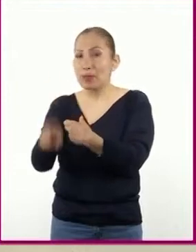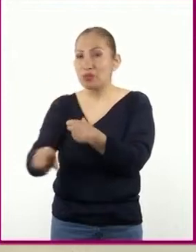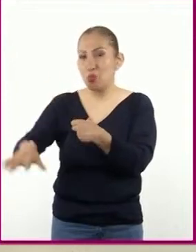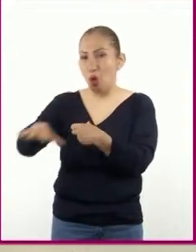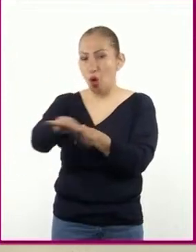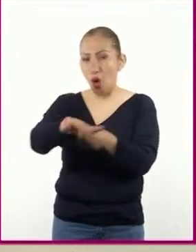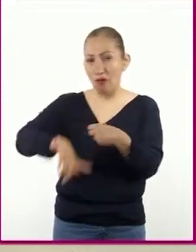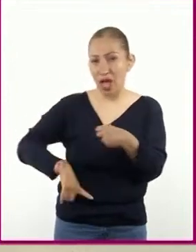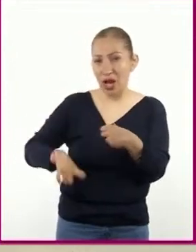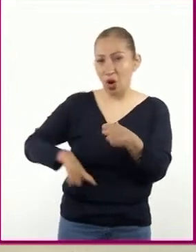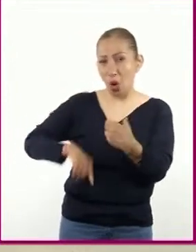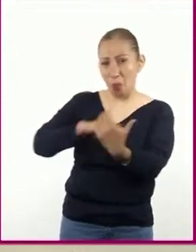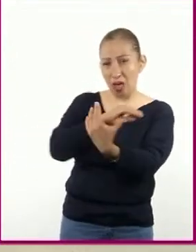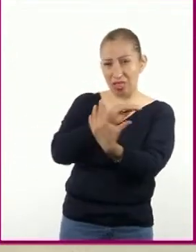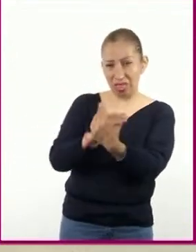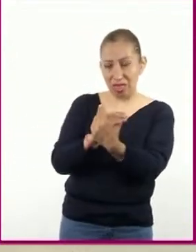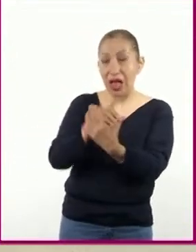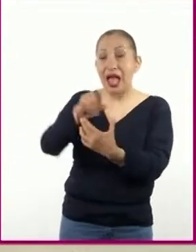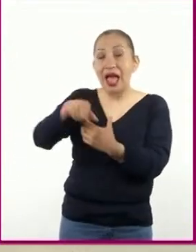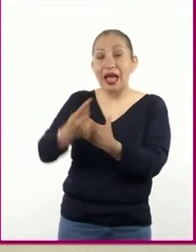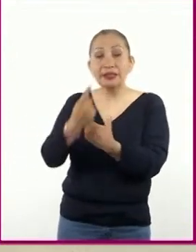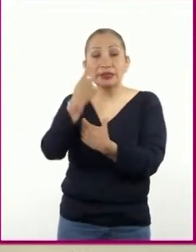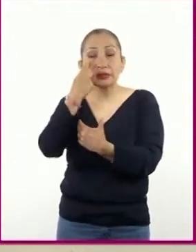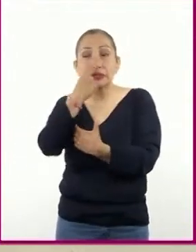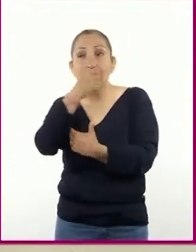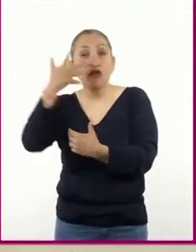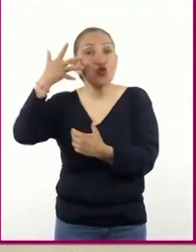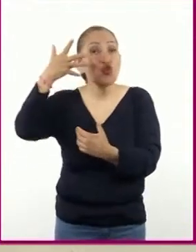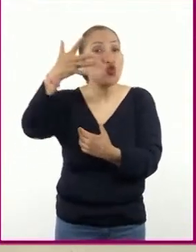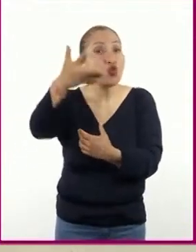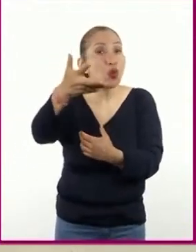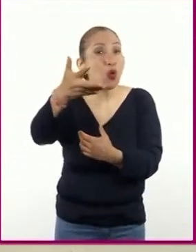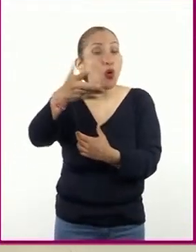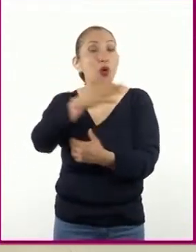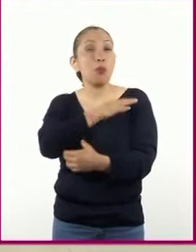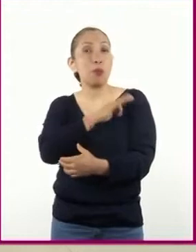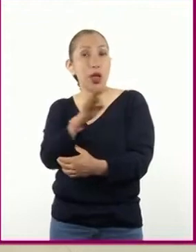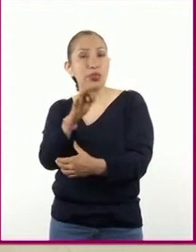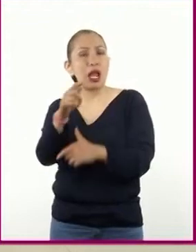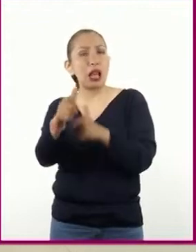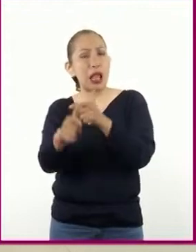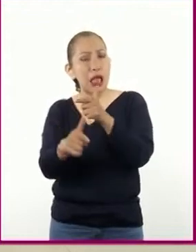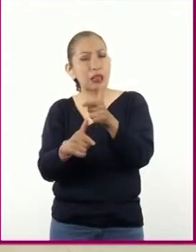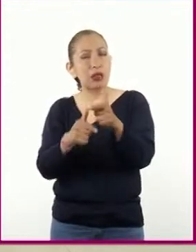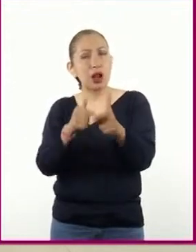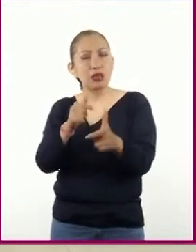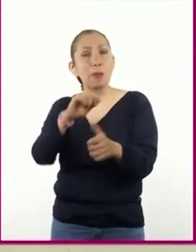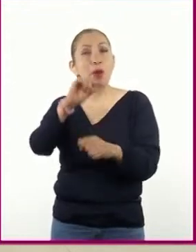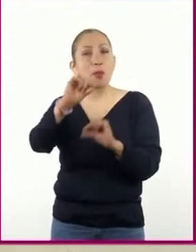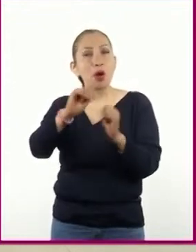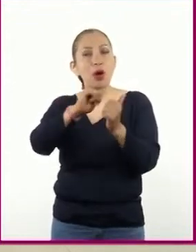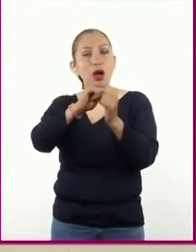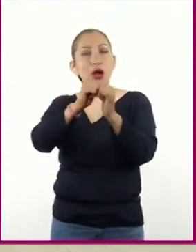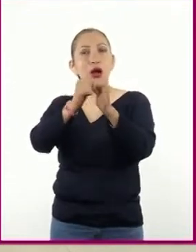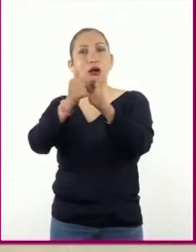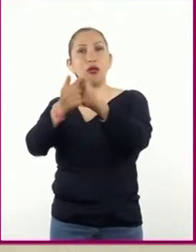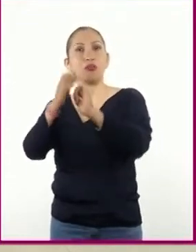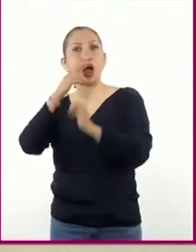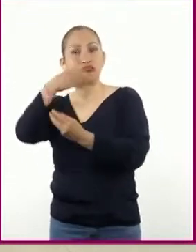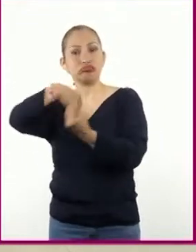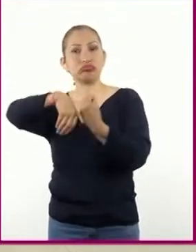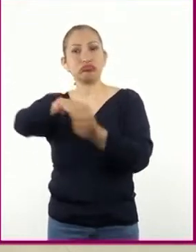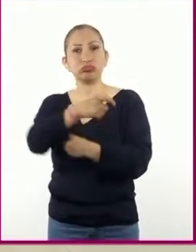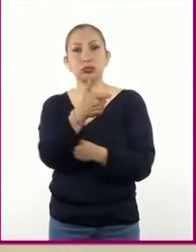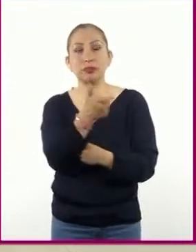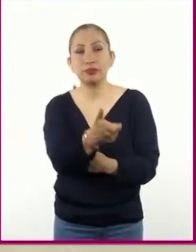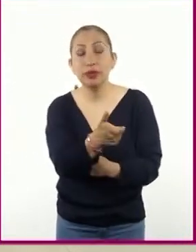estructural en la población es la visión de un plan a futuro. Puede ser lento, pero permite consolidar la economía del país